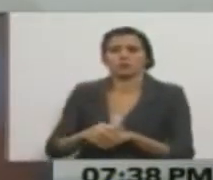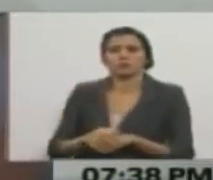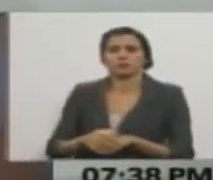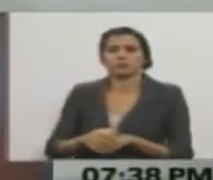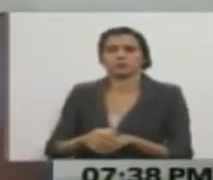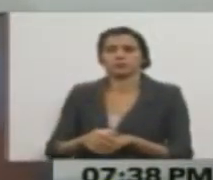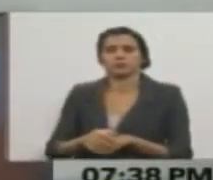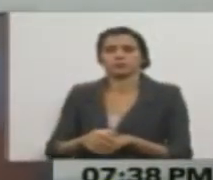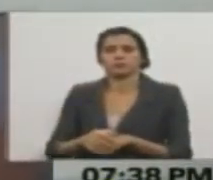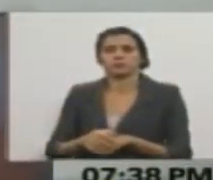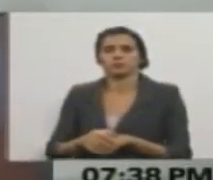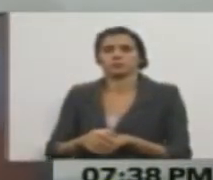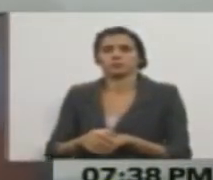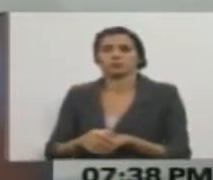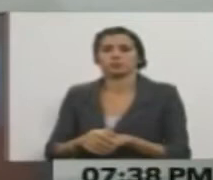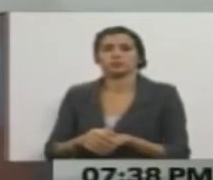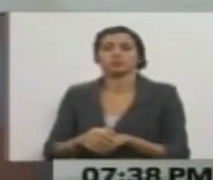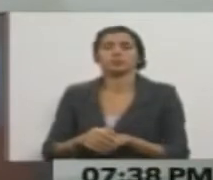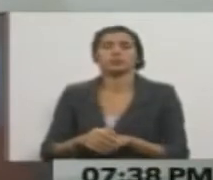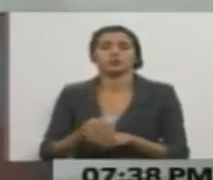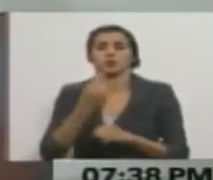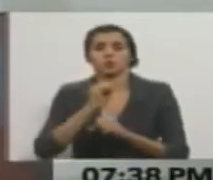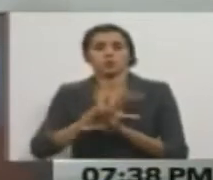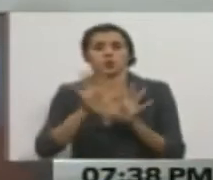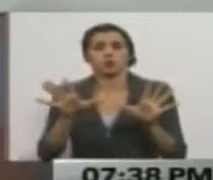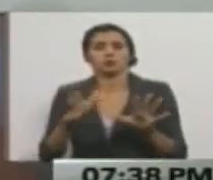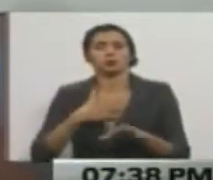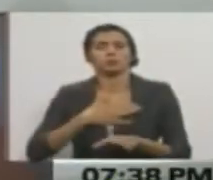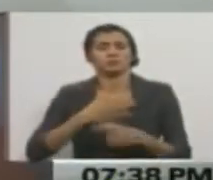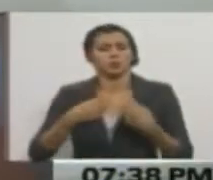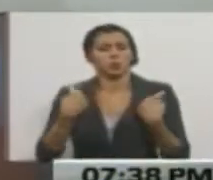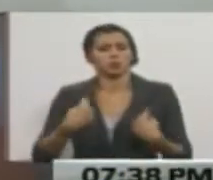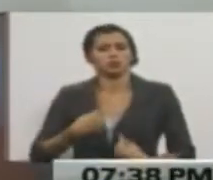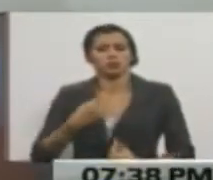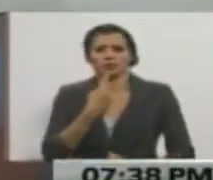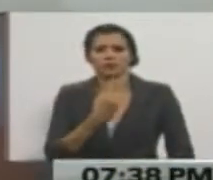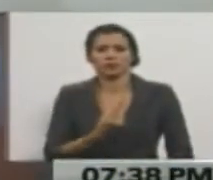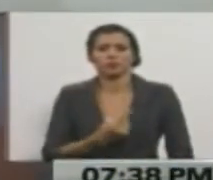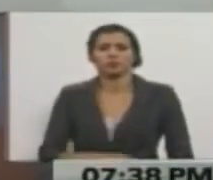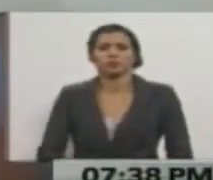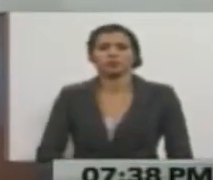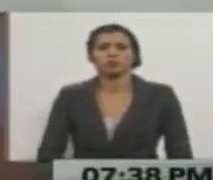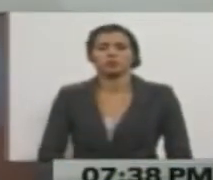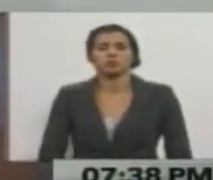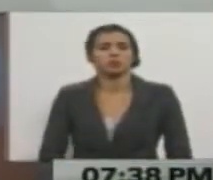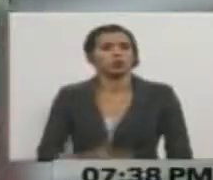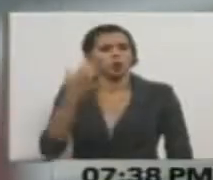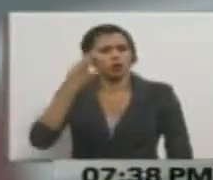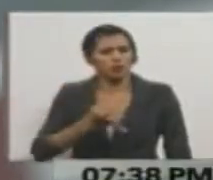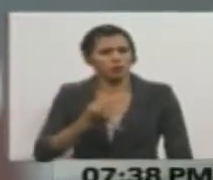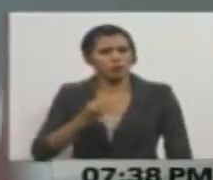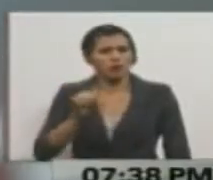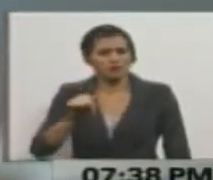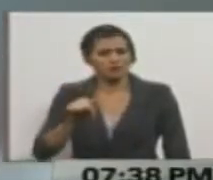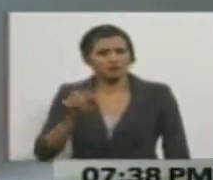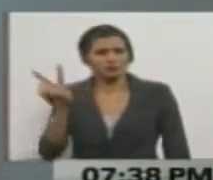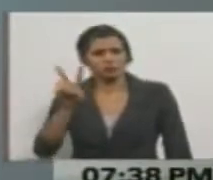Y yo hago una reflexión con la mayor sinceridad y poniéndome la mano en el corazón. Yo no creo que los problemas de este país